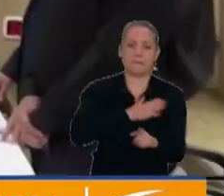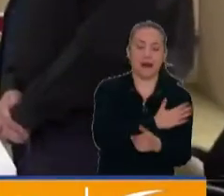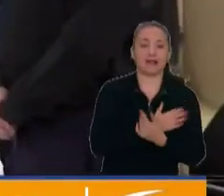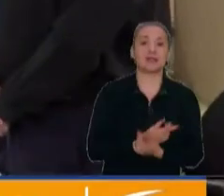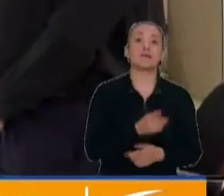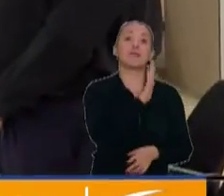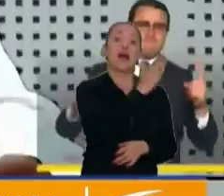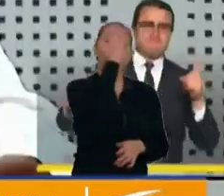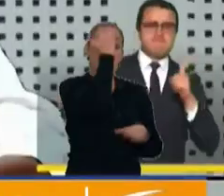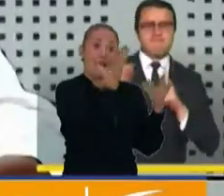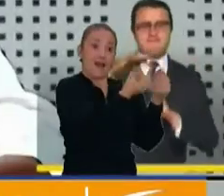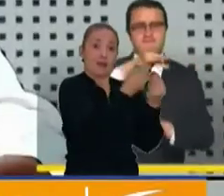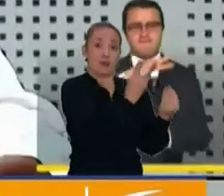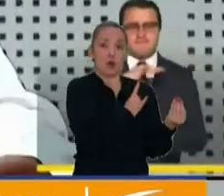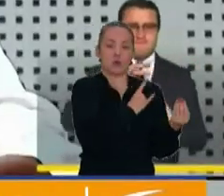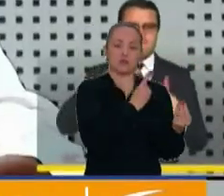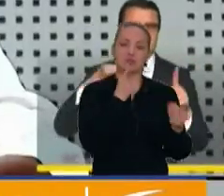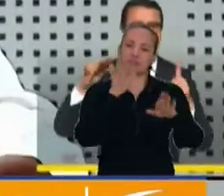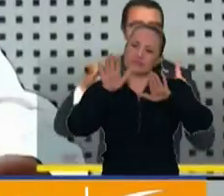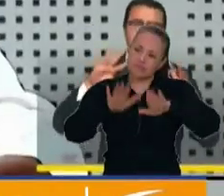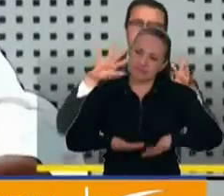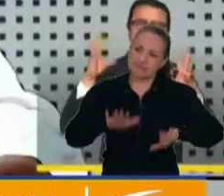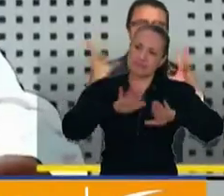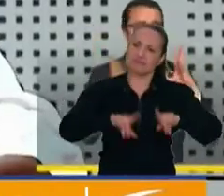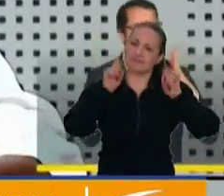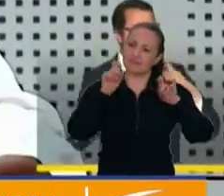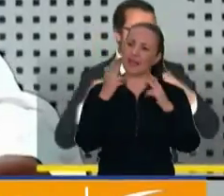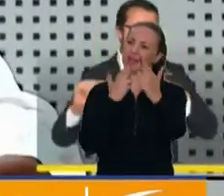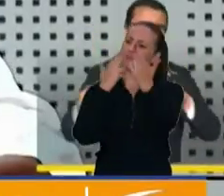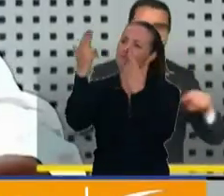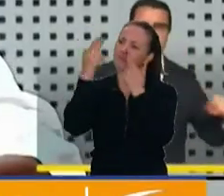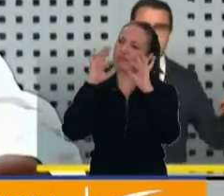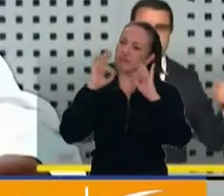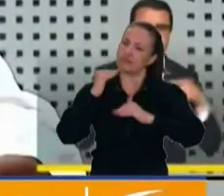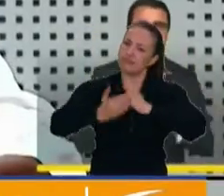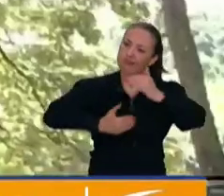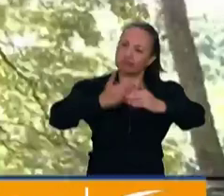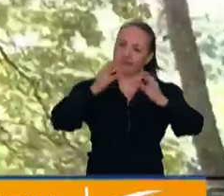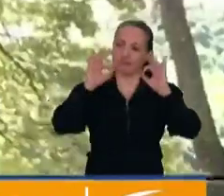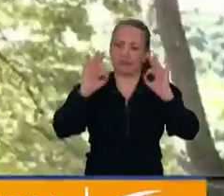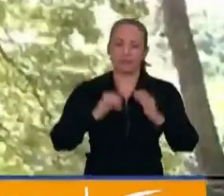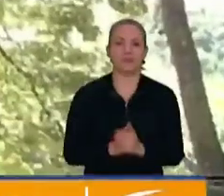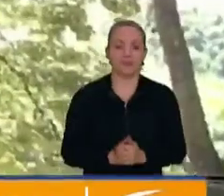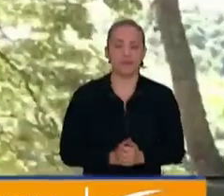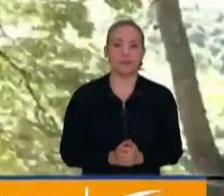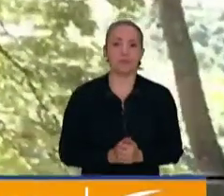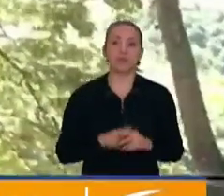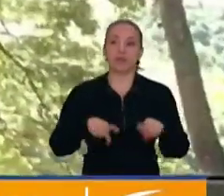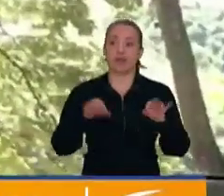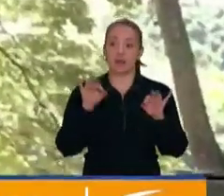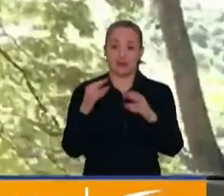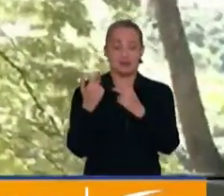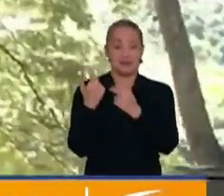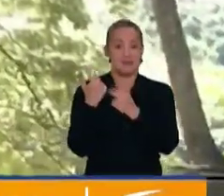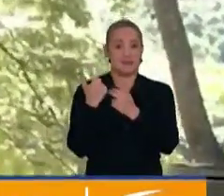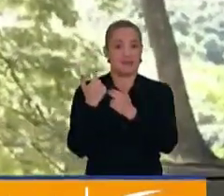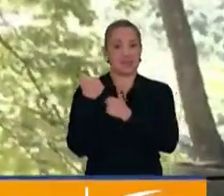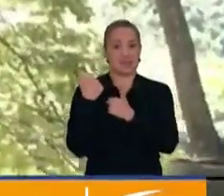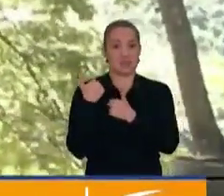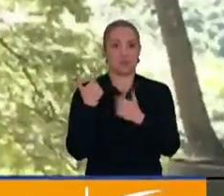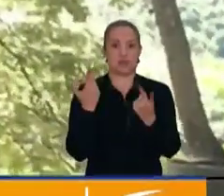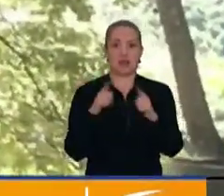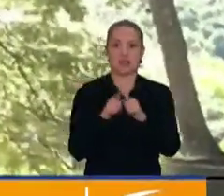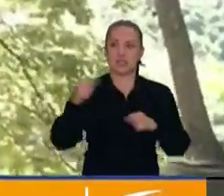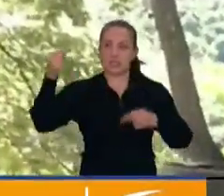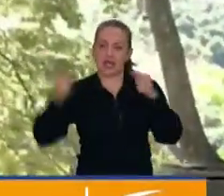llamado a la calma y encaminar las buenas relaciones entre los dos países. La responsabilidad de la crisis está